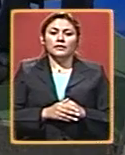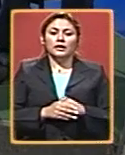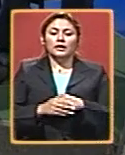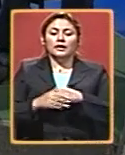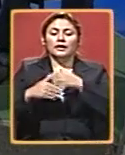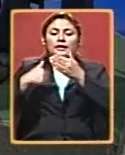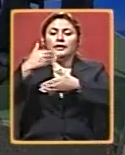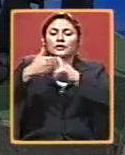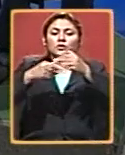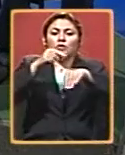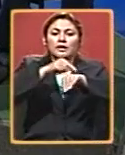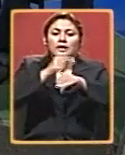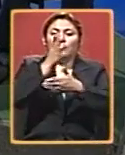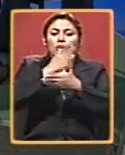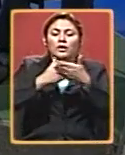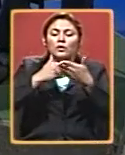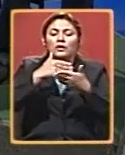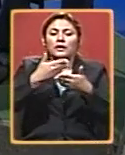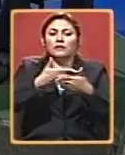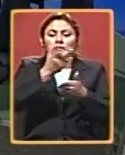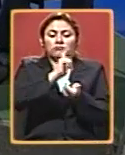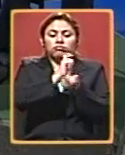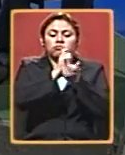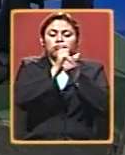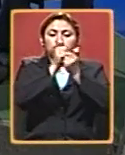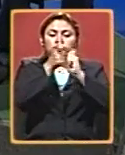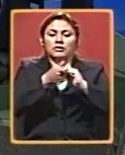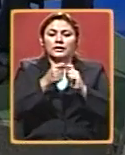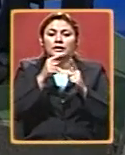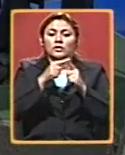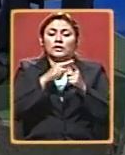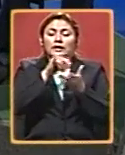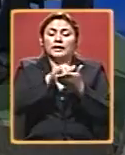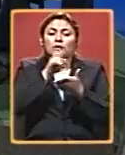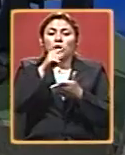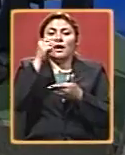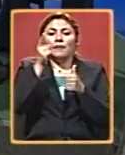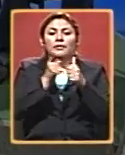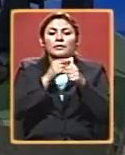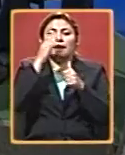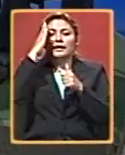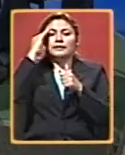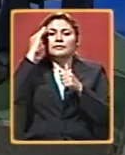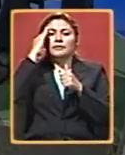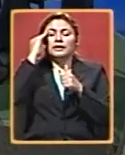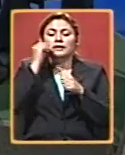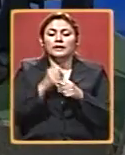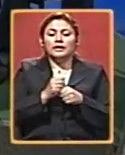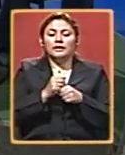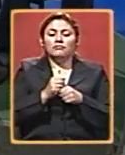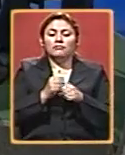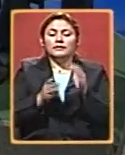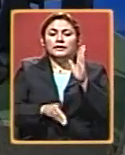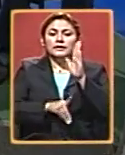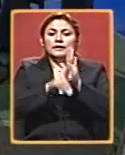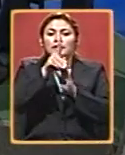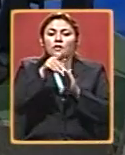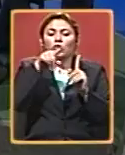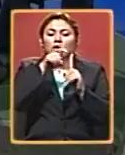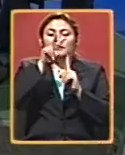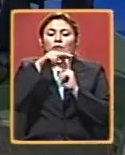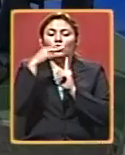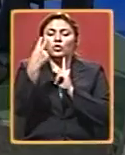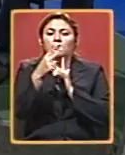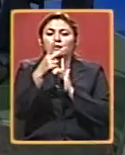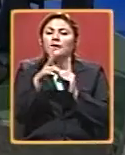transcurso del tiempo algo se fue distorsionando. Entonces esa fue una primera experiencia y se desarrolla desde el punto de